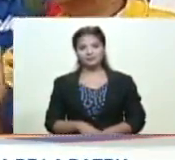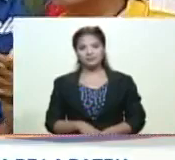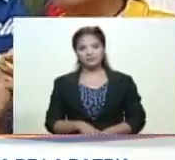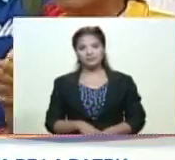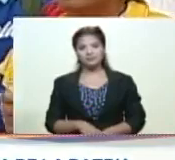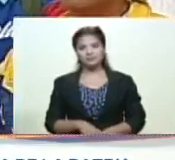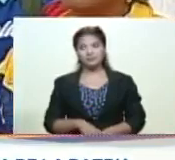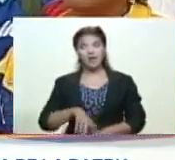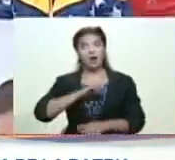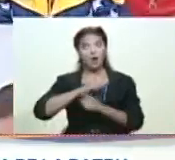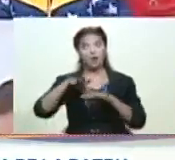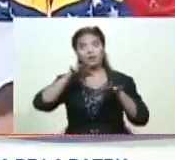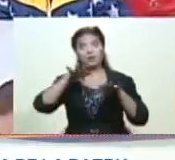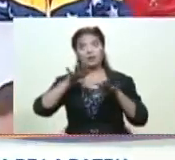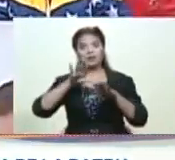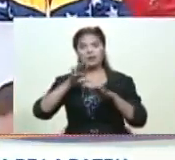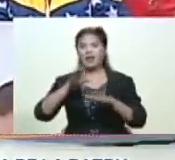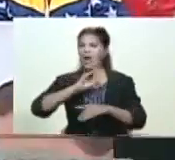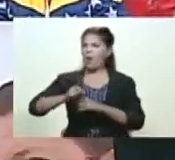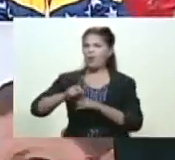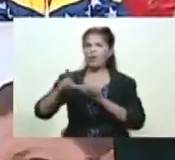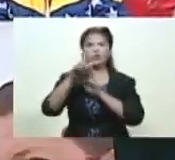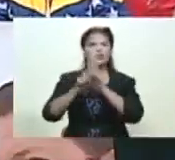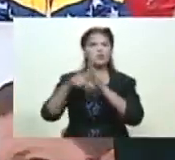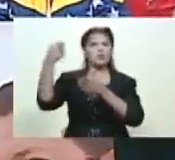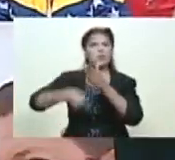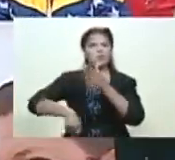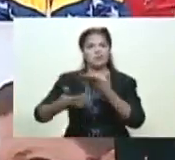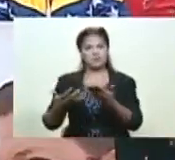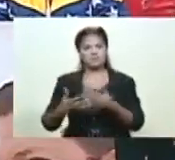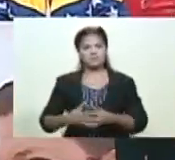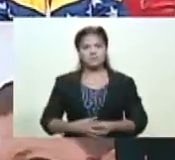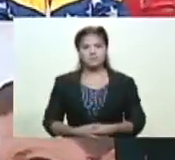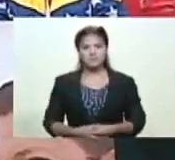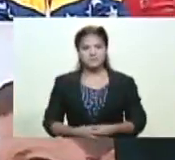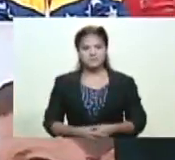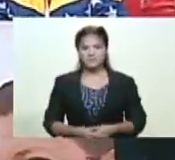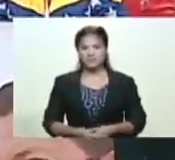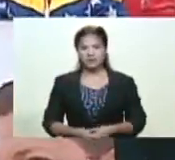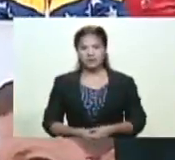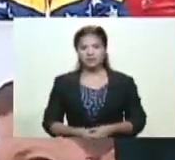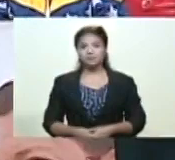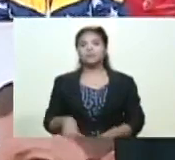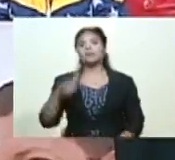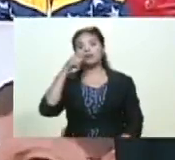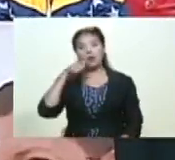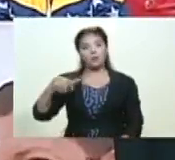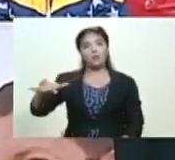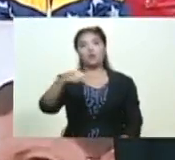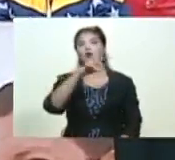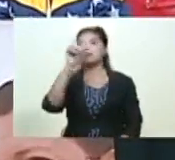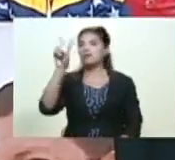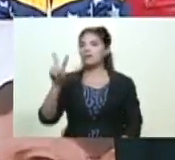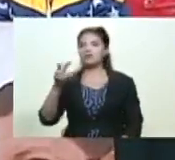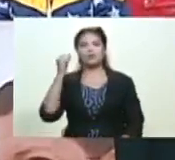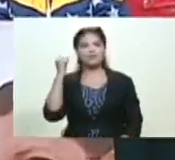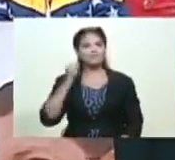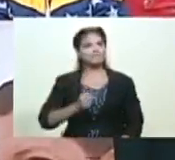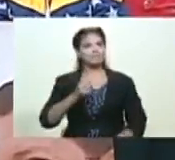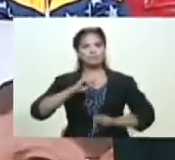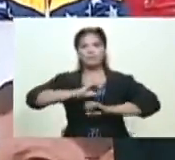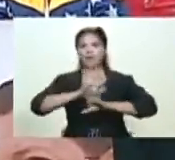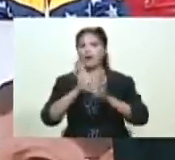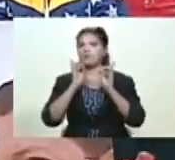Dieron la orden de detener la constituyente. ¡Imperio de papel! Y el pueblo de Venezuela fue muy firme.